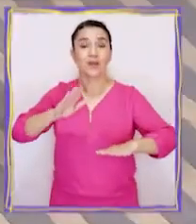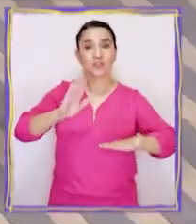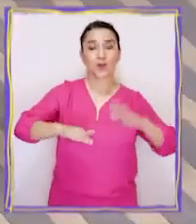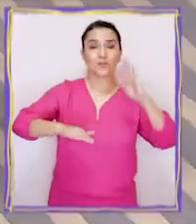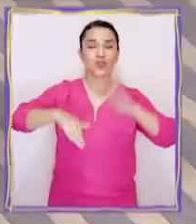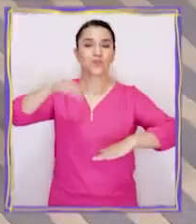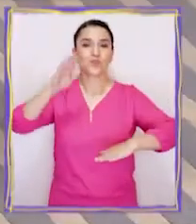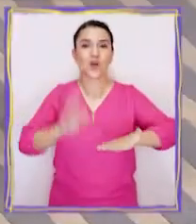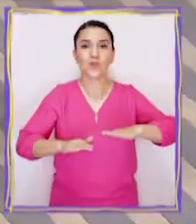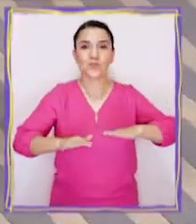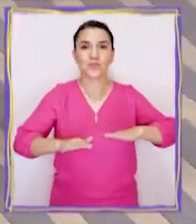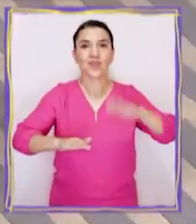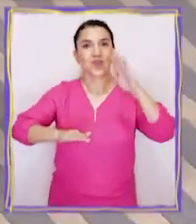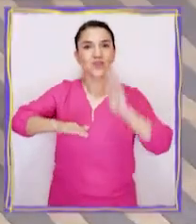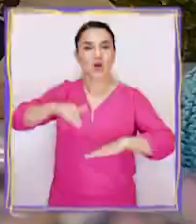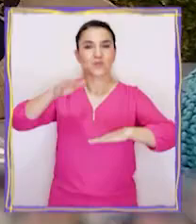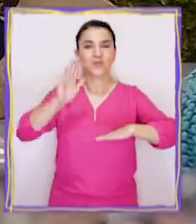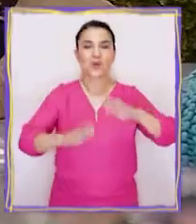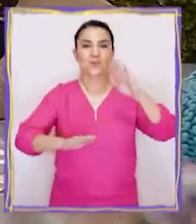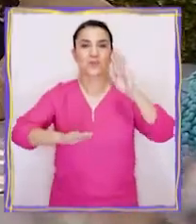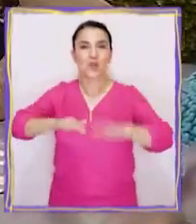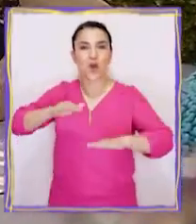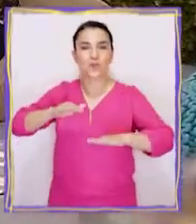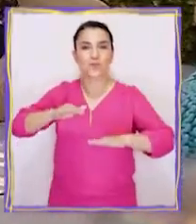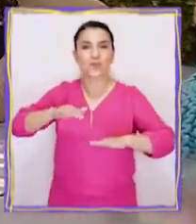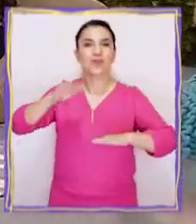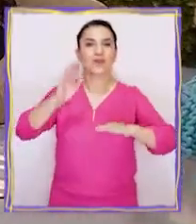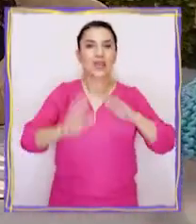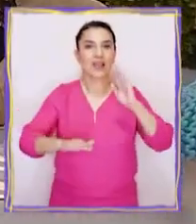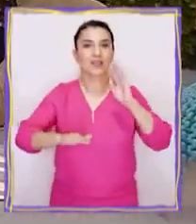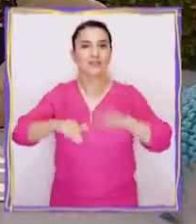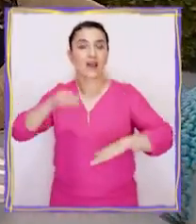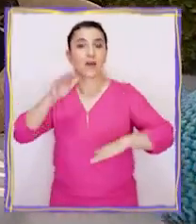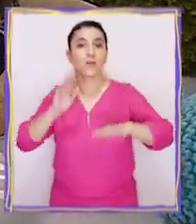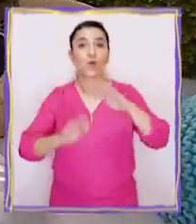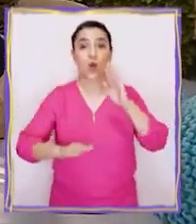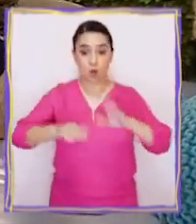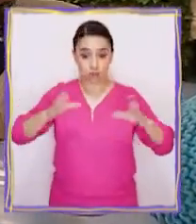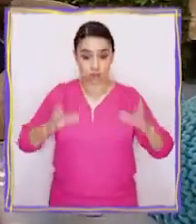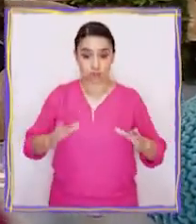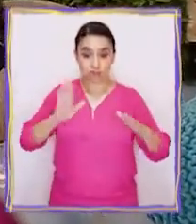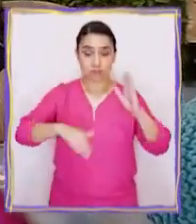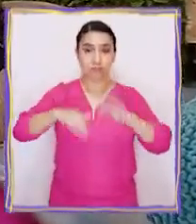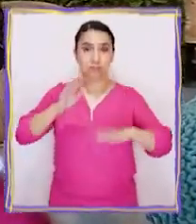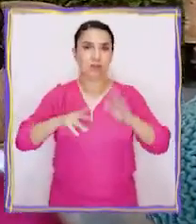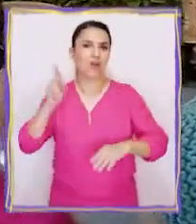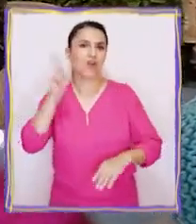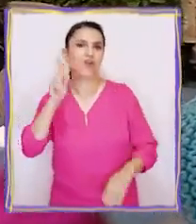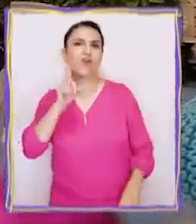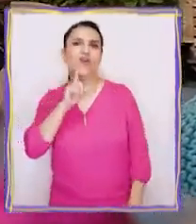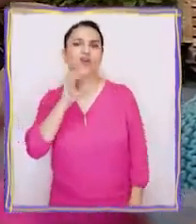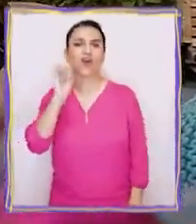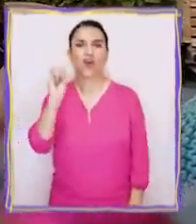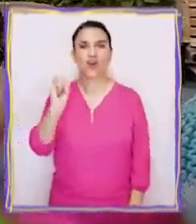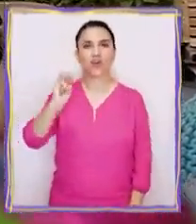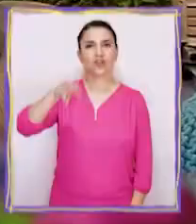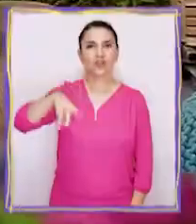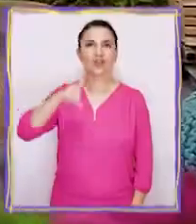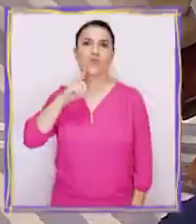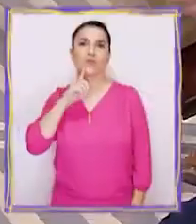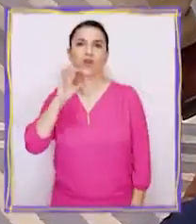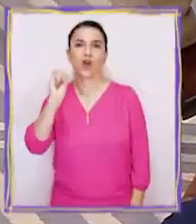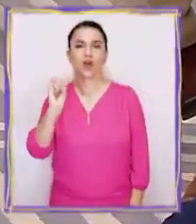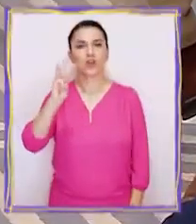tom, tom, tom, tom, tom. Tom, tom, tom, el tambor hace tom,